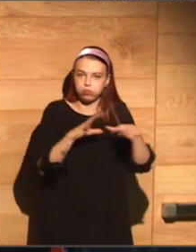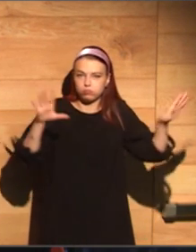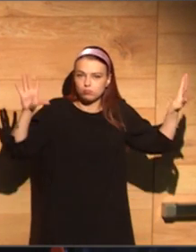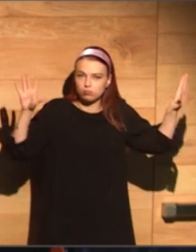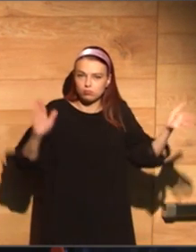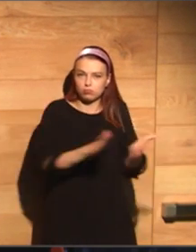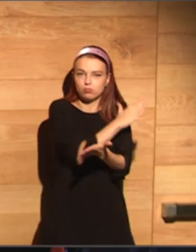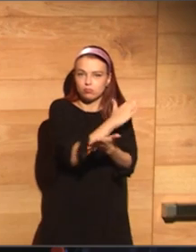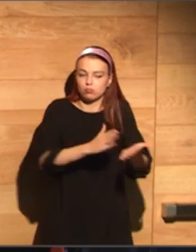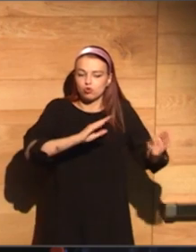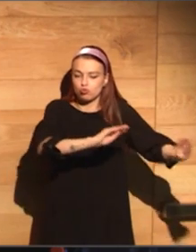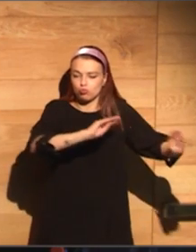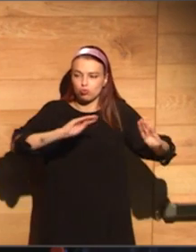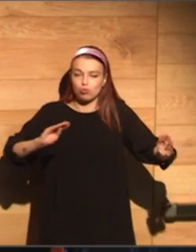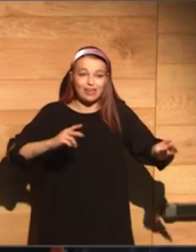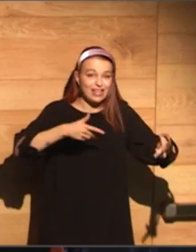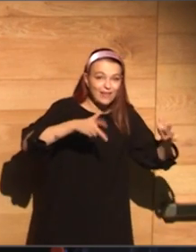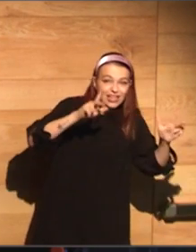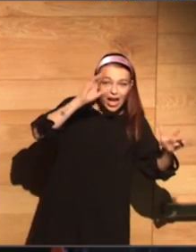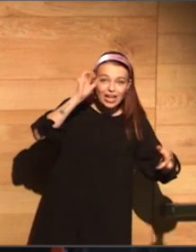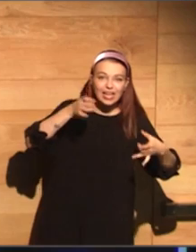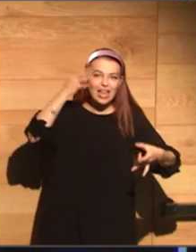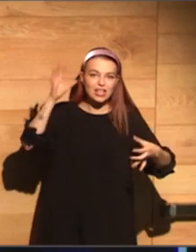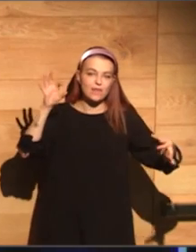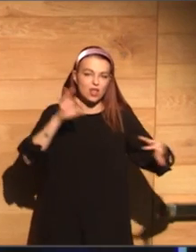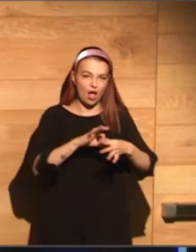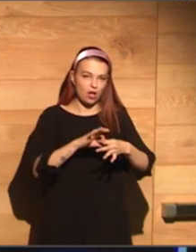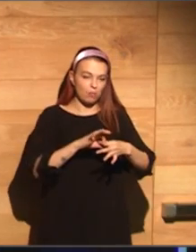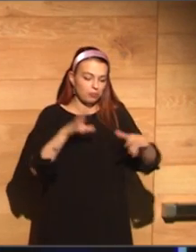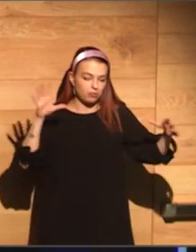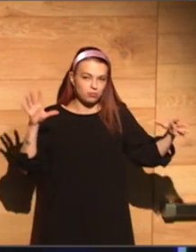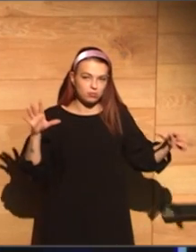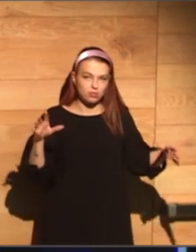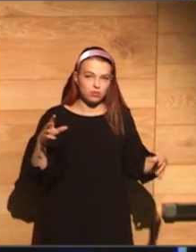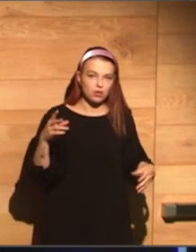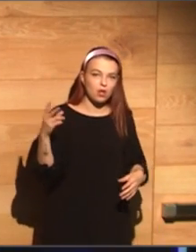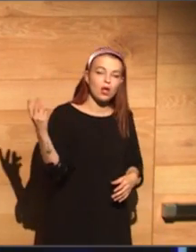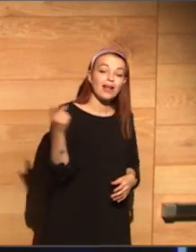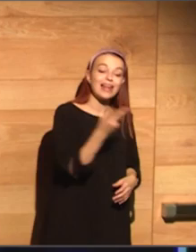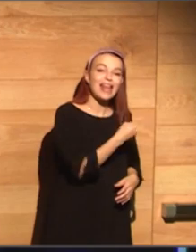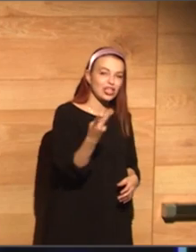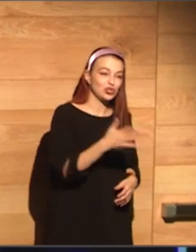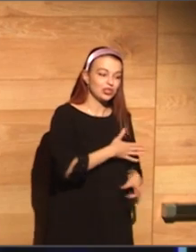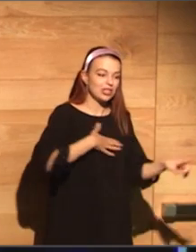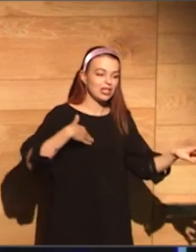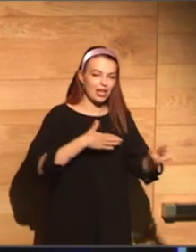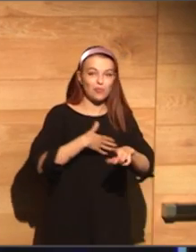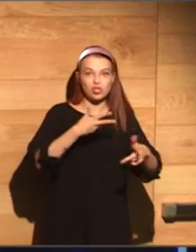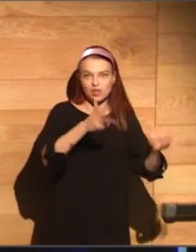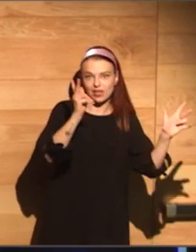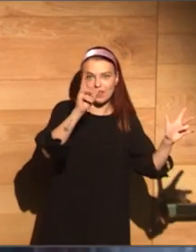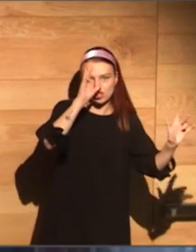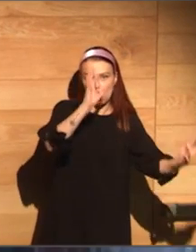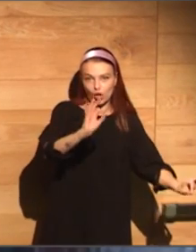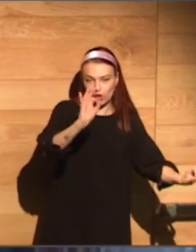La creatividad y la libertad no tienen ninguna relación. Son deseables. Las dos. La libertad es deseable por razones que a todos se nos ocurren.